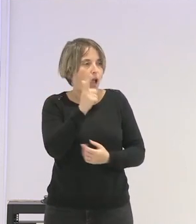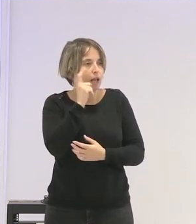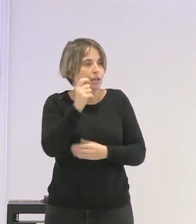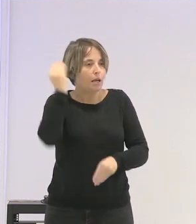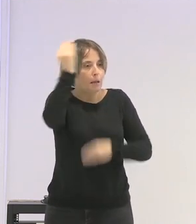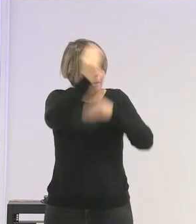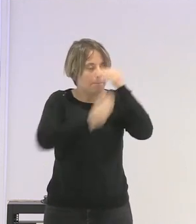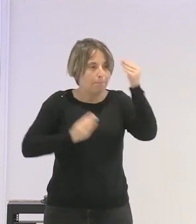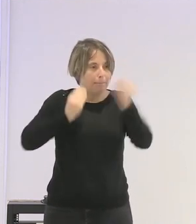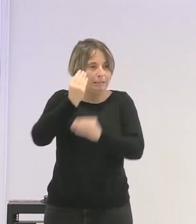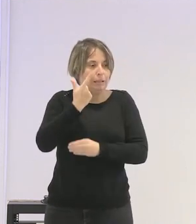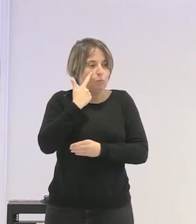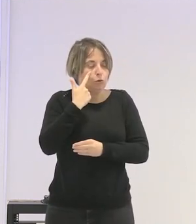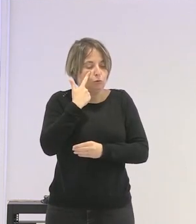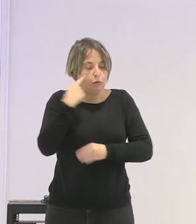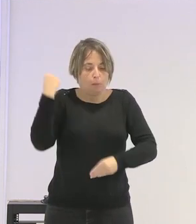o tendemos a pensar